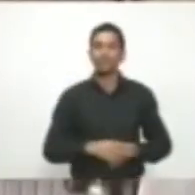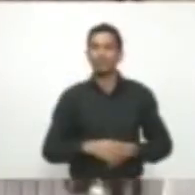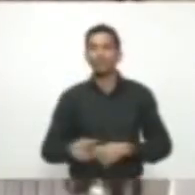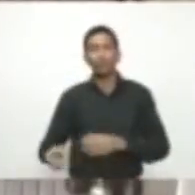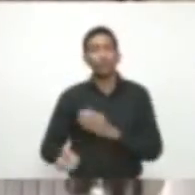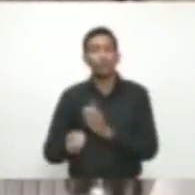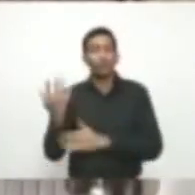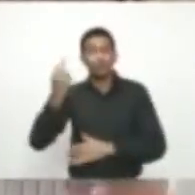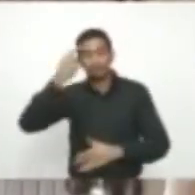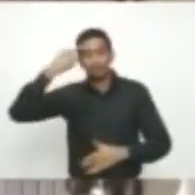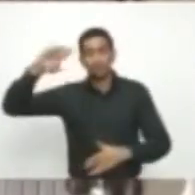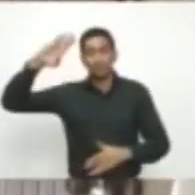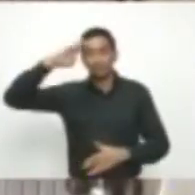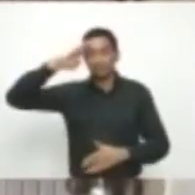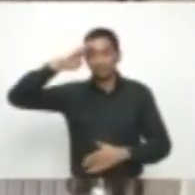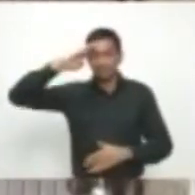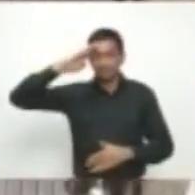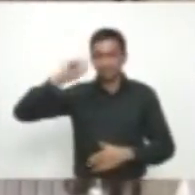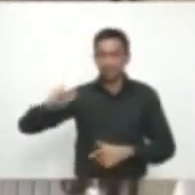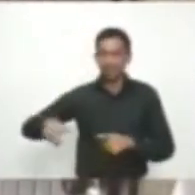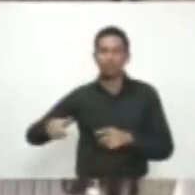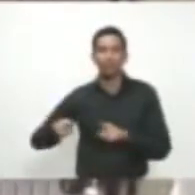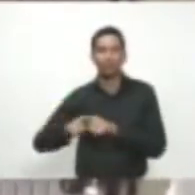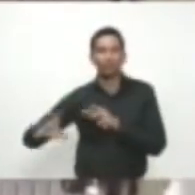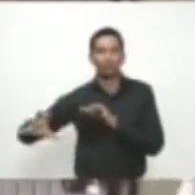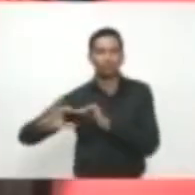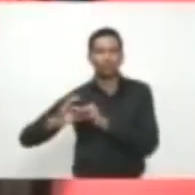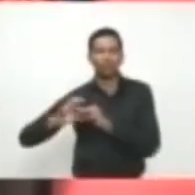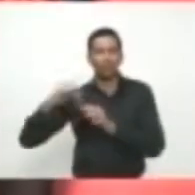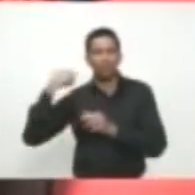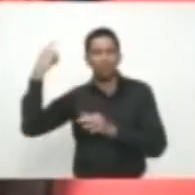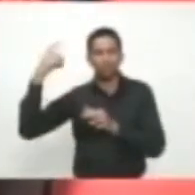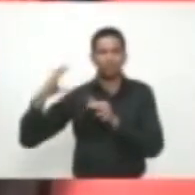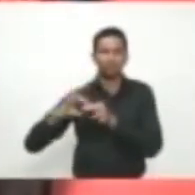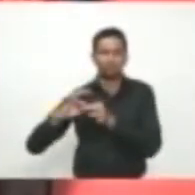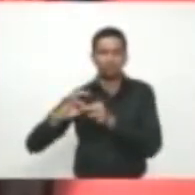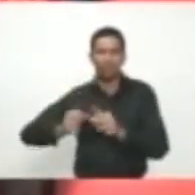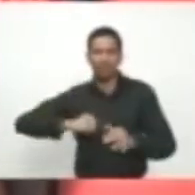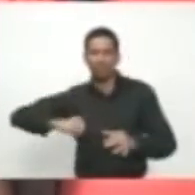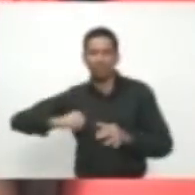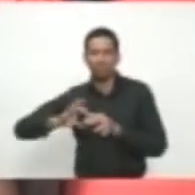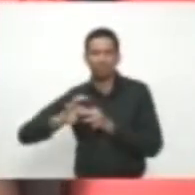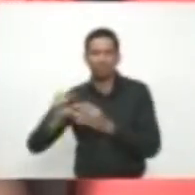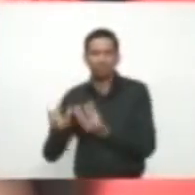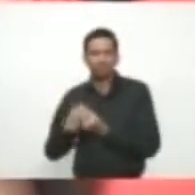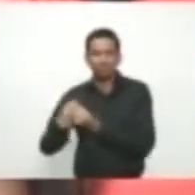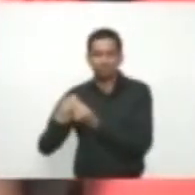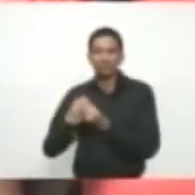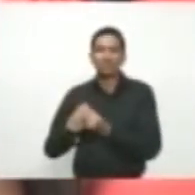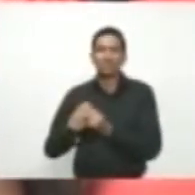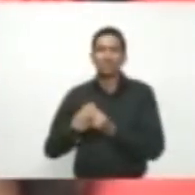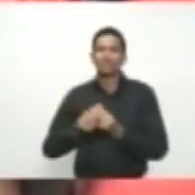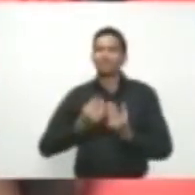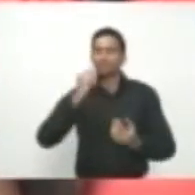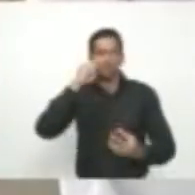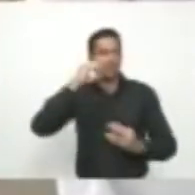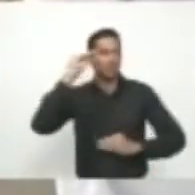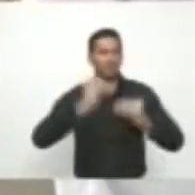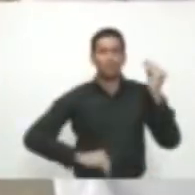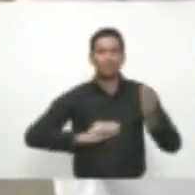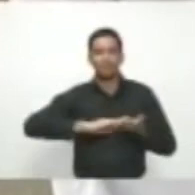de sectores de la extrema derecha, muchos de estos en la legalidad, y que se oponen al proceso de paz y a todos los que la